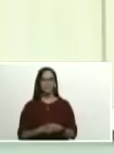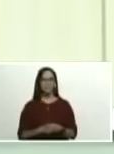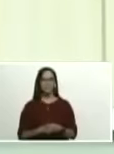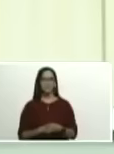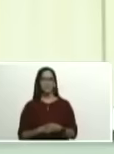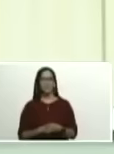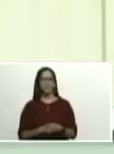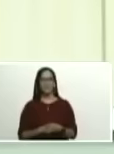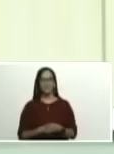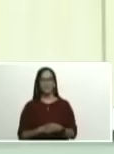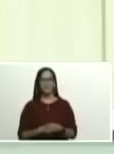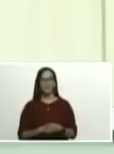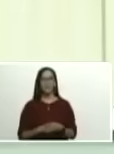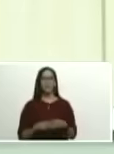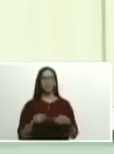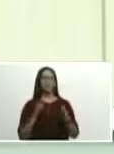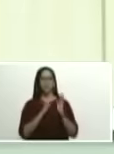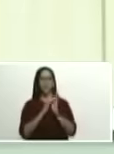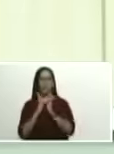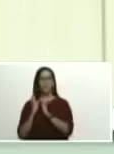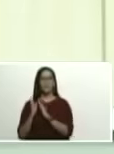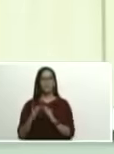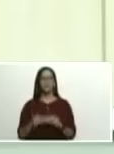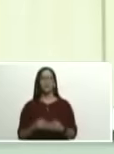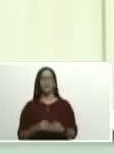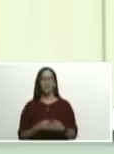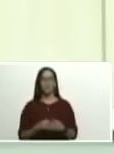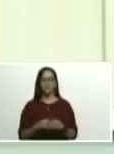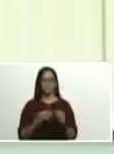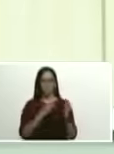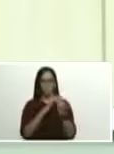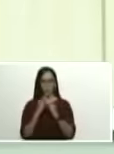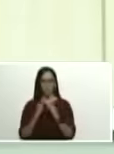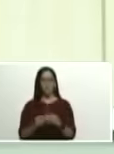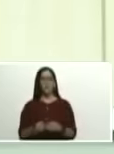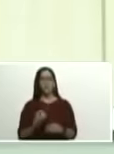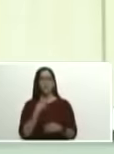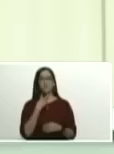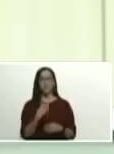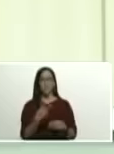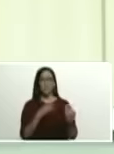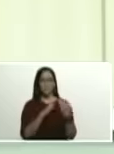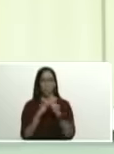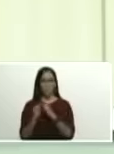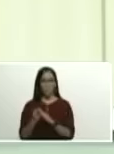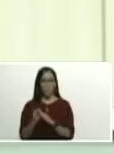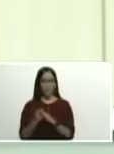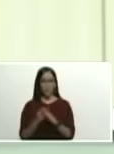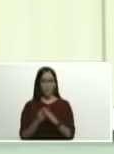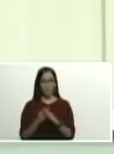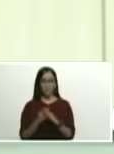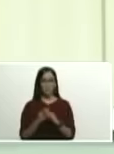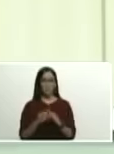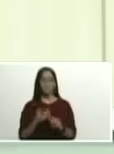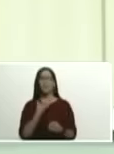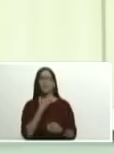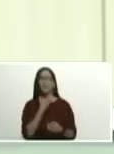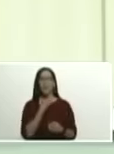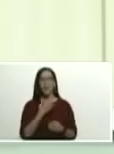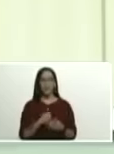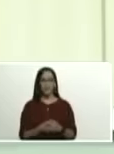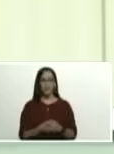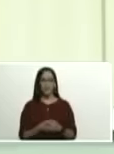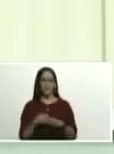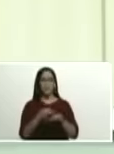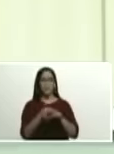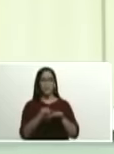su organización comunal. Ella es vocera de la comuna Carlos Escarrá en el municipio María